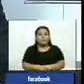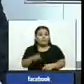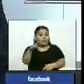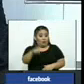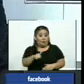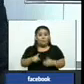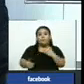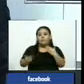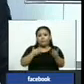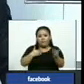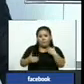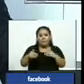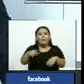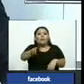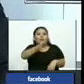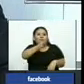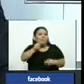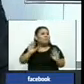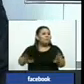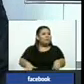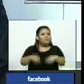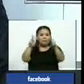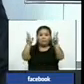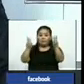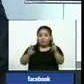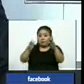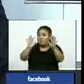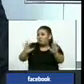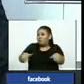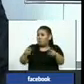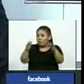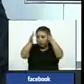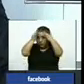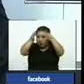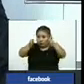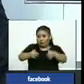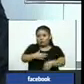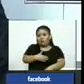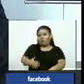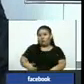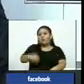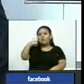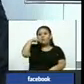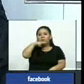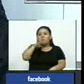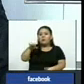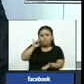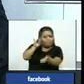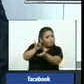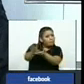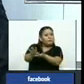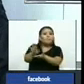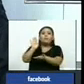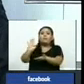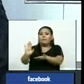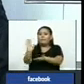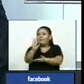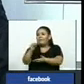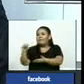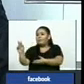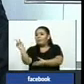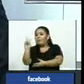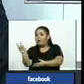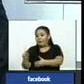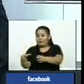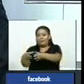Vamos a comenzar esta entrega informativa hablando de la decisión del presidente Nayib Bukele de expulsar a la representación del gobierno de Nicolás Maduro, la